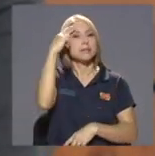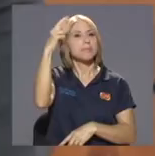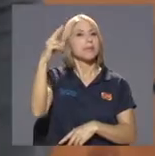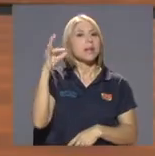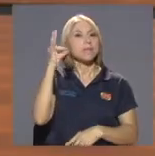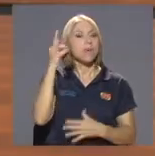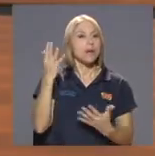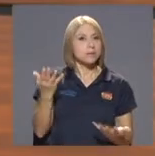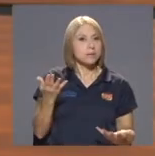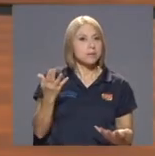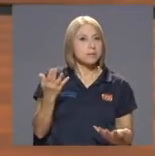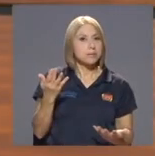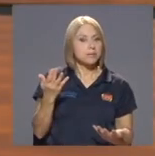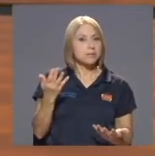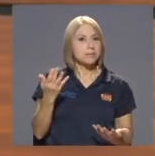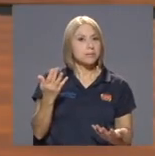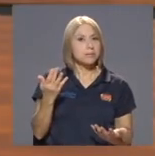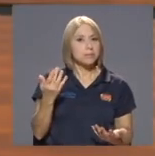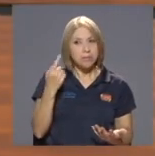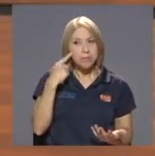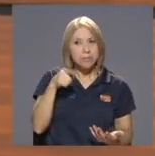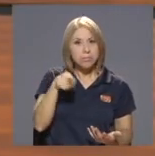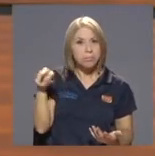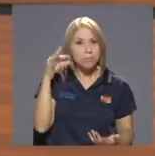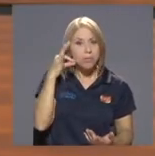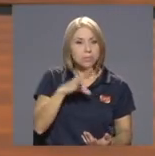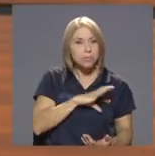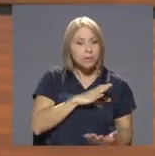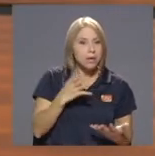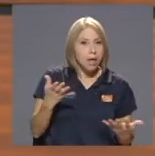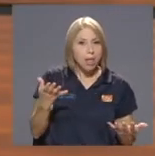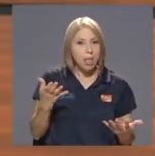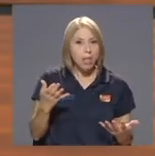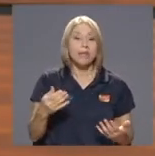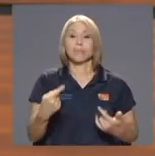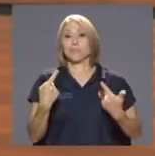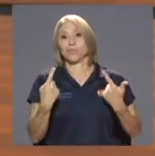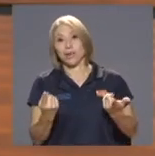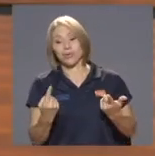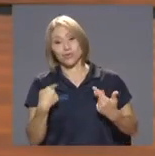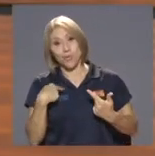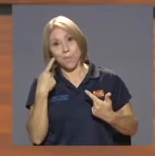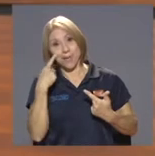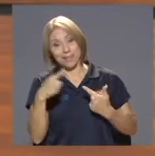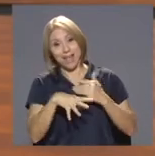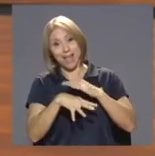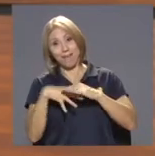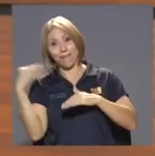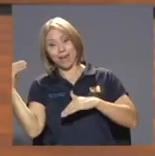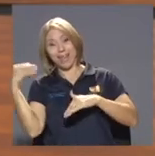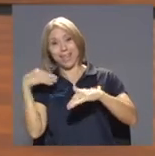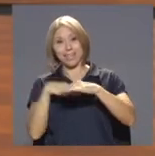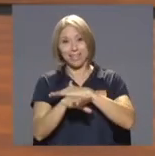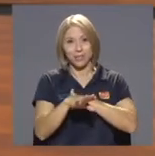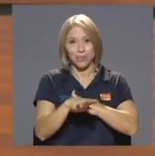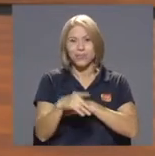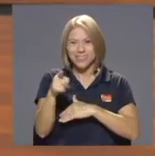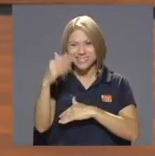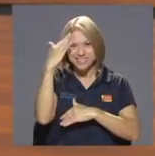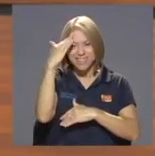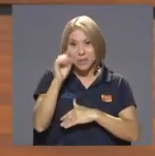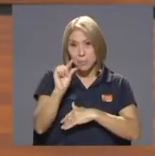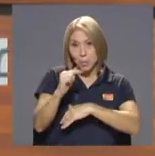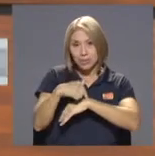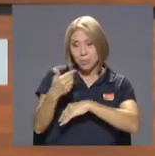ese sector. Bueno, visto desde adentro y visto desde afuera, a nivel de afuera, para luego hablar de la parte interna del ministerio, sabe que hace poco